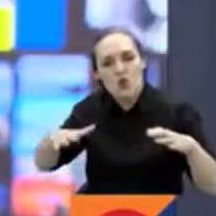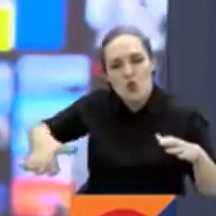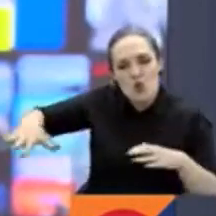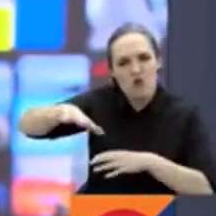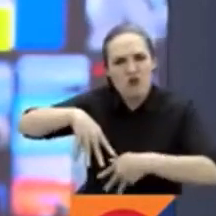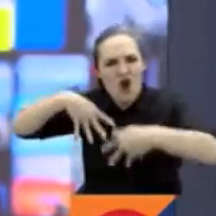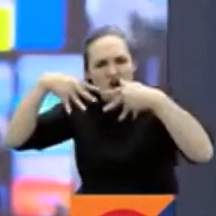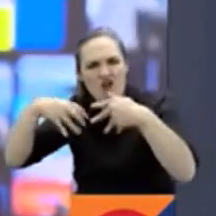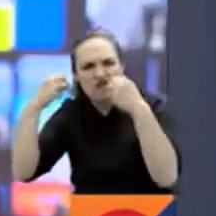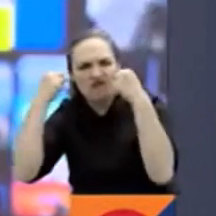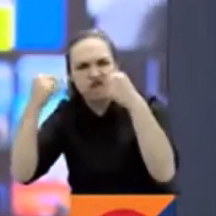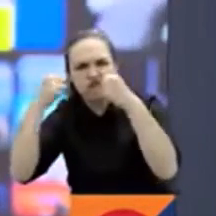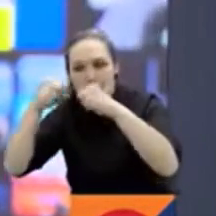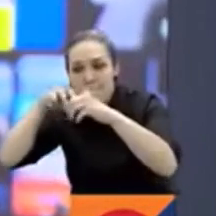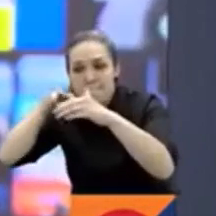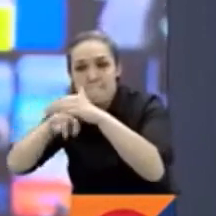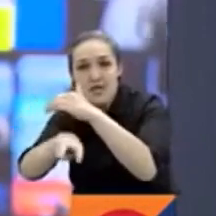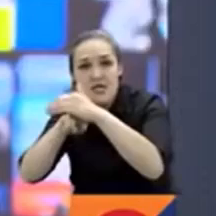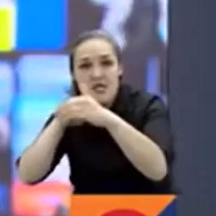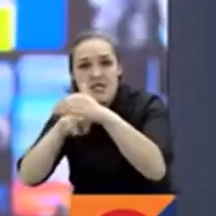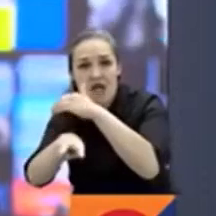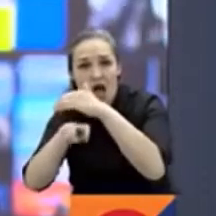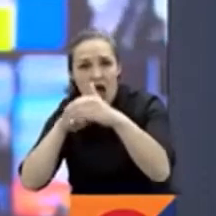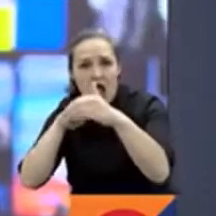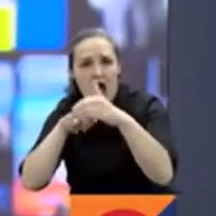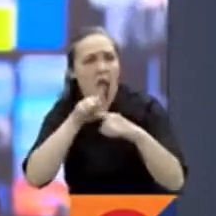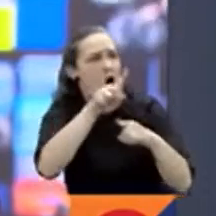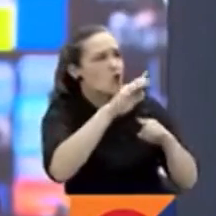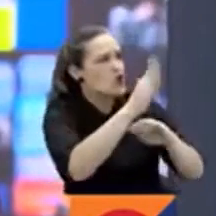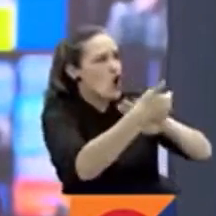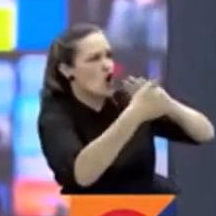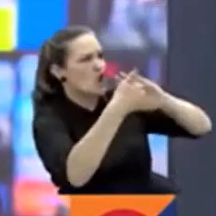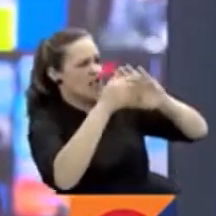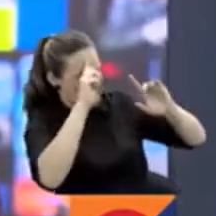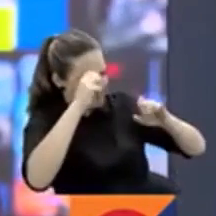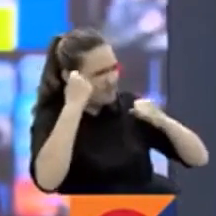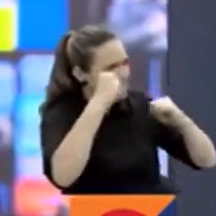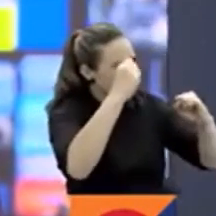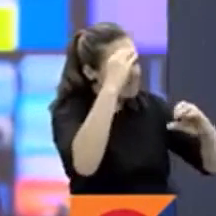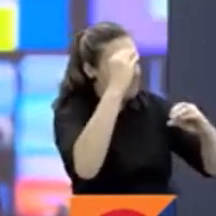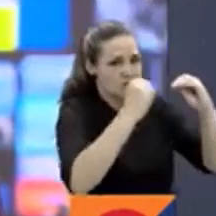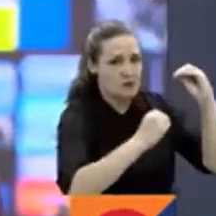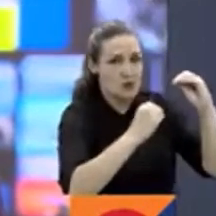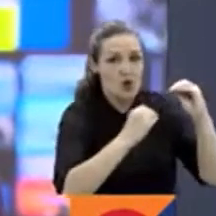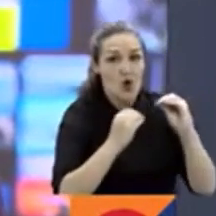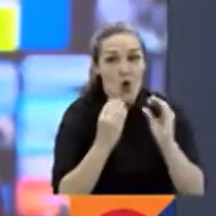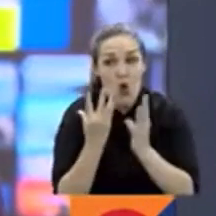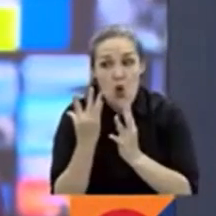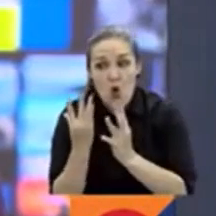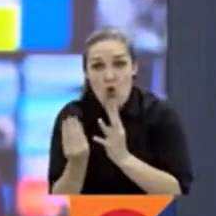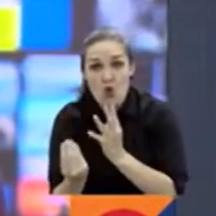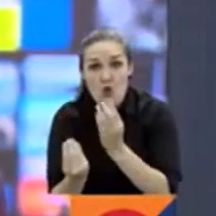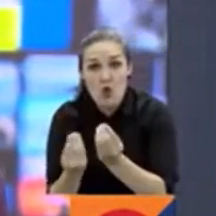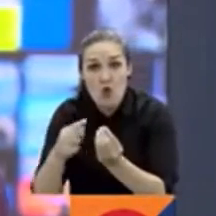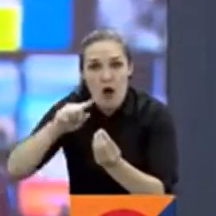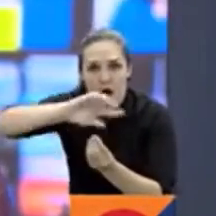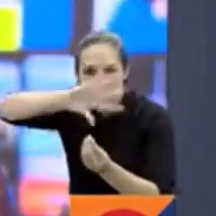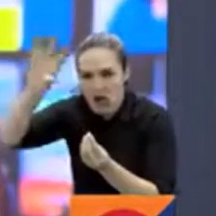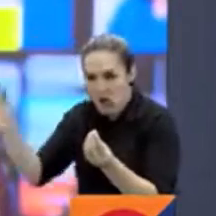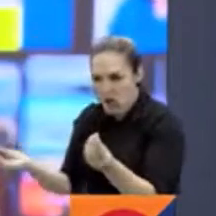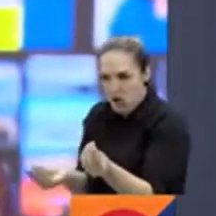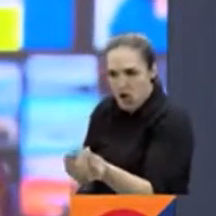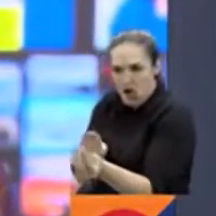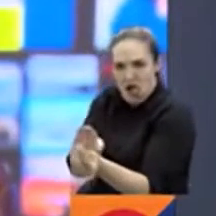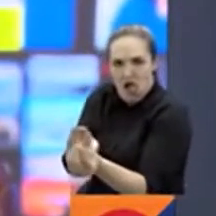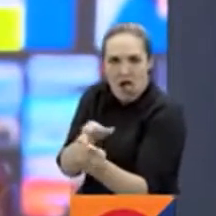pasado jueves por operativos en contra de la minería ilegal. Versiones indican que grupos armados aprovecharon la manifestación para